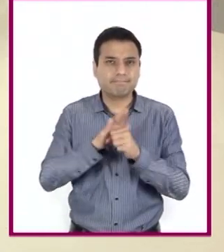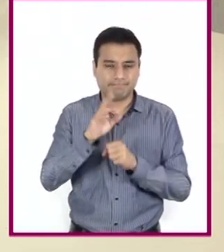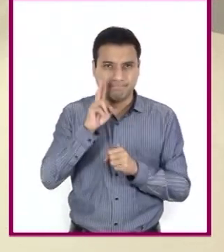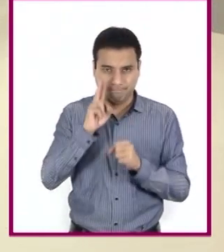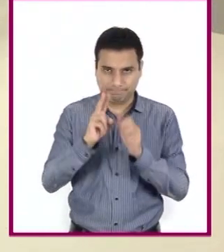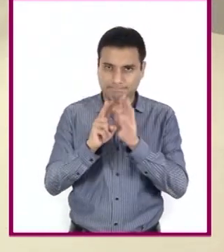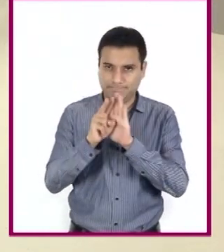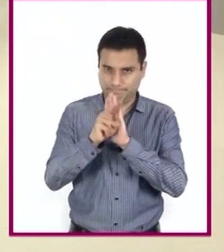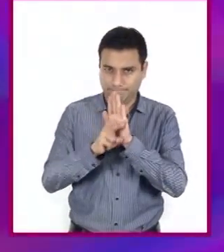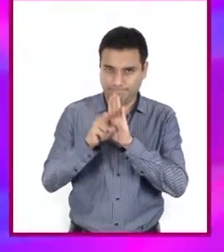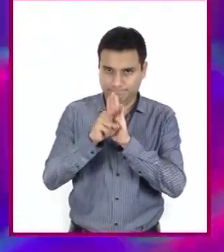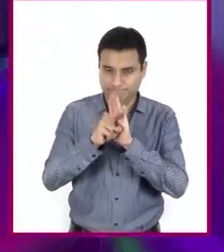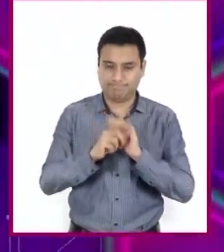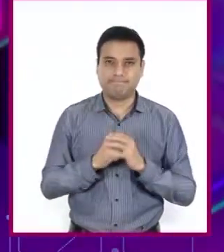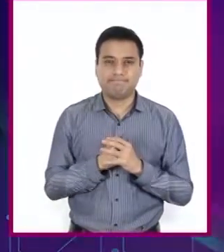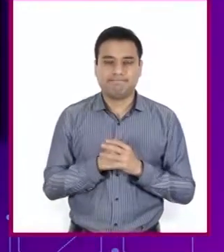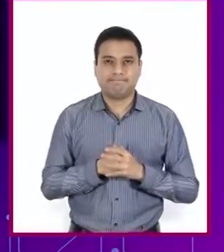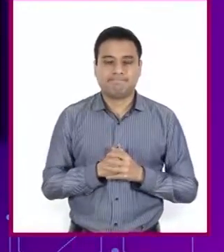siguiente video.